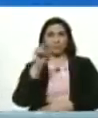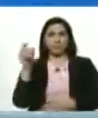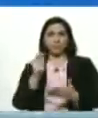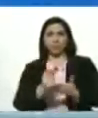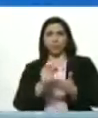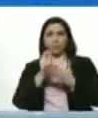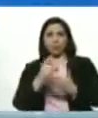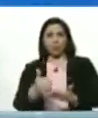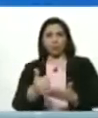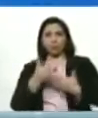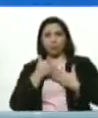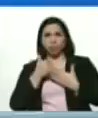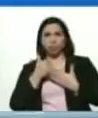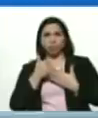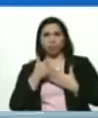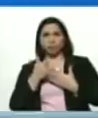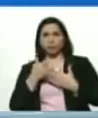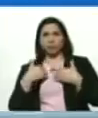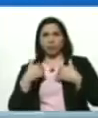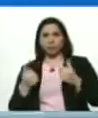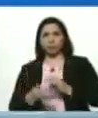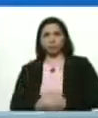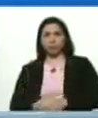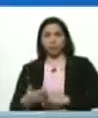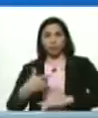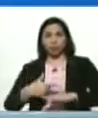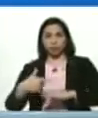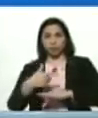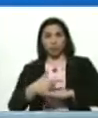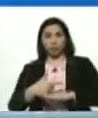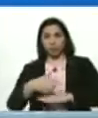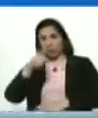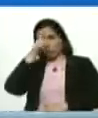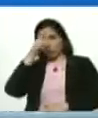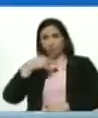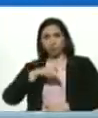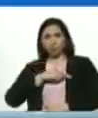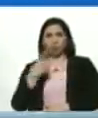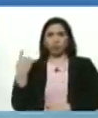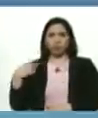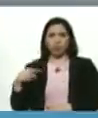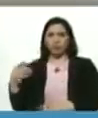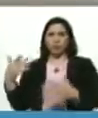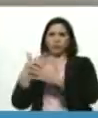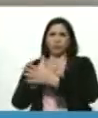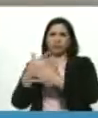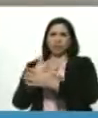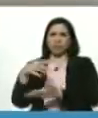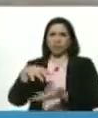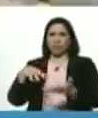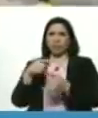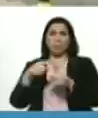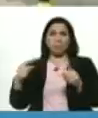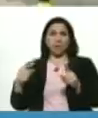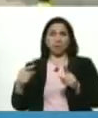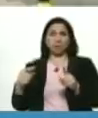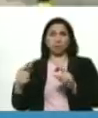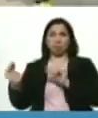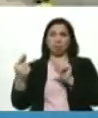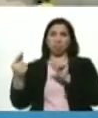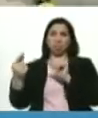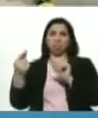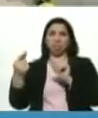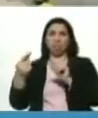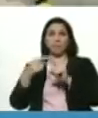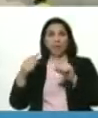de ayuda sanitaria al gobierno de alemania con lo cual hemos tenido contradicciones y problemas pero el gobierno